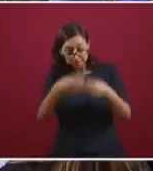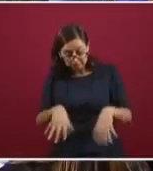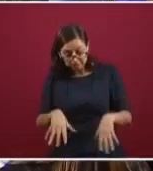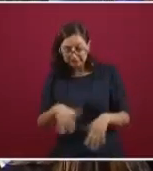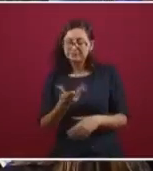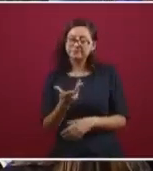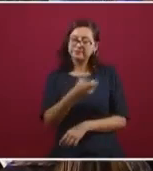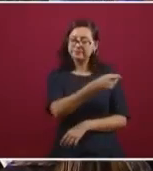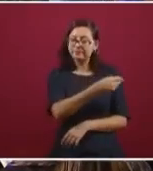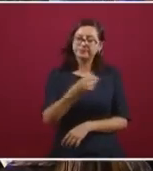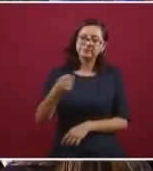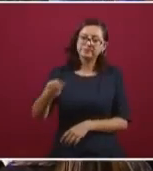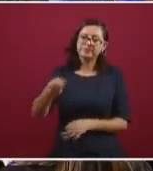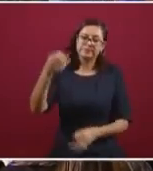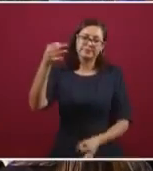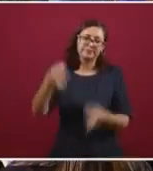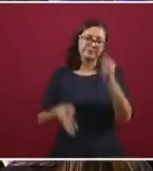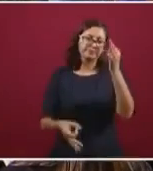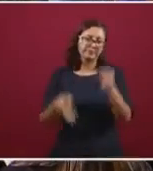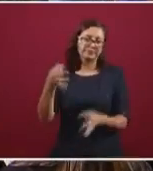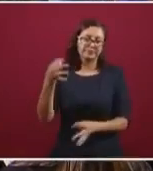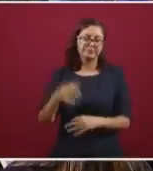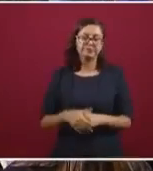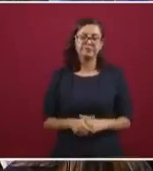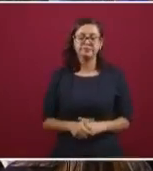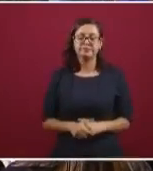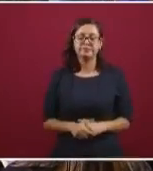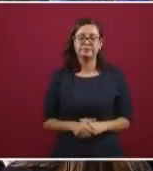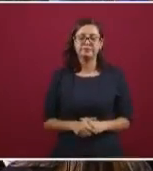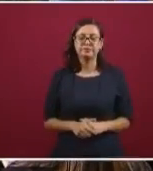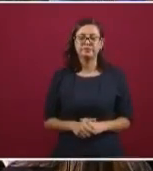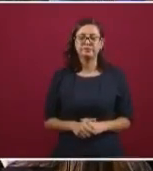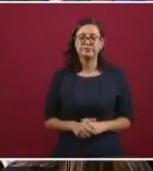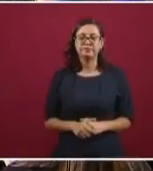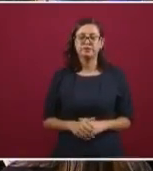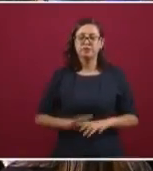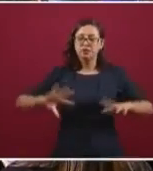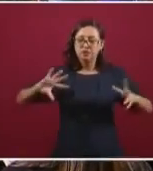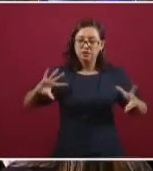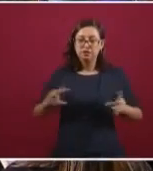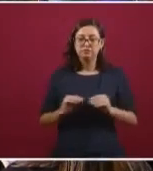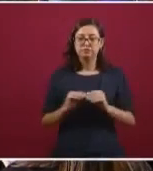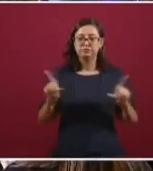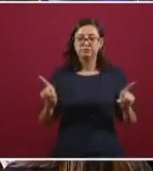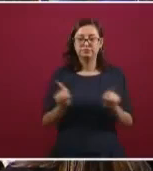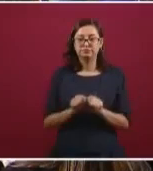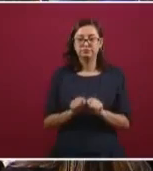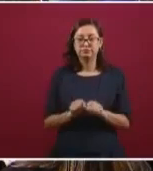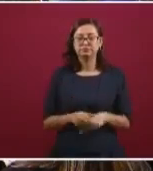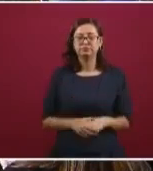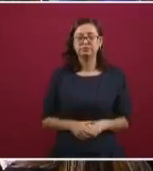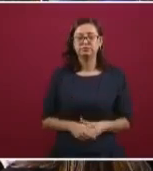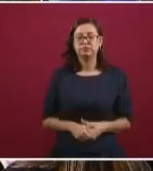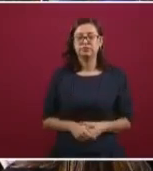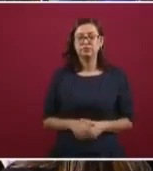tiene esta pérdida del armamento. Bien, la resumen, por favor.